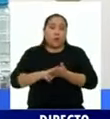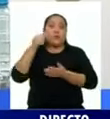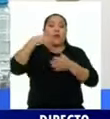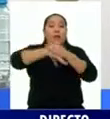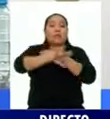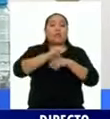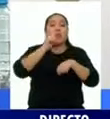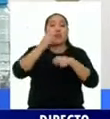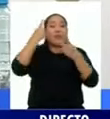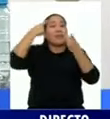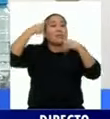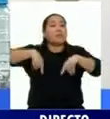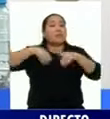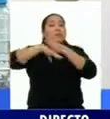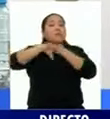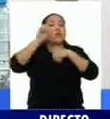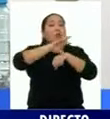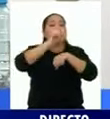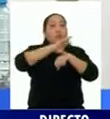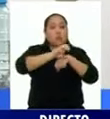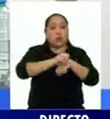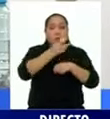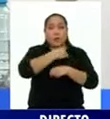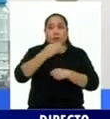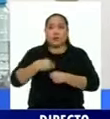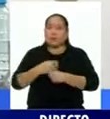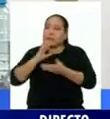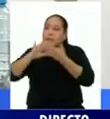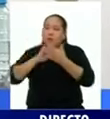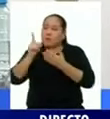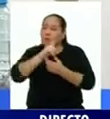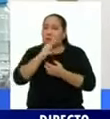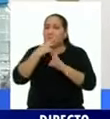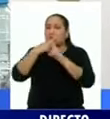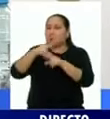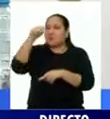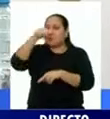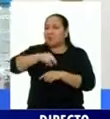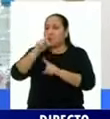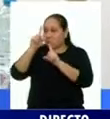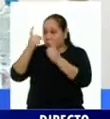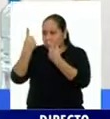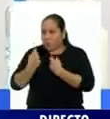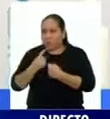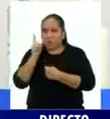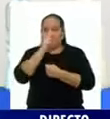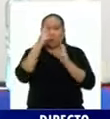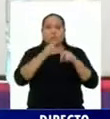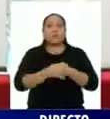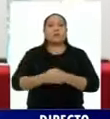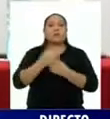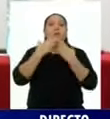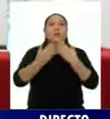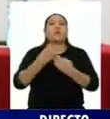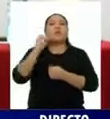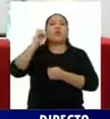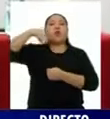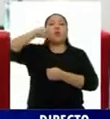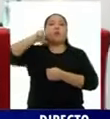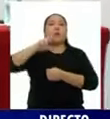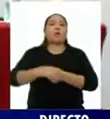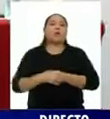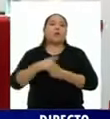tener una respuesta a tu pregunta, pero no lo hemos visto. Muchas gracias. Es el turno de Omar